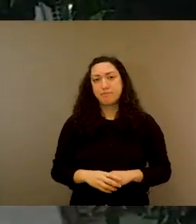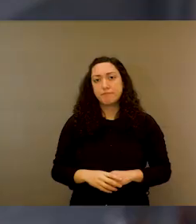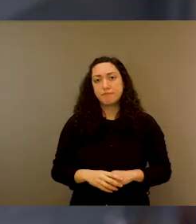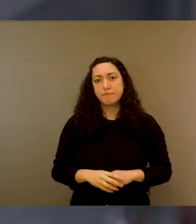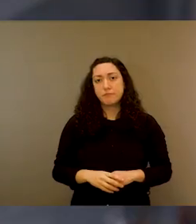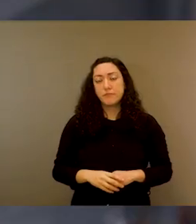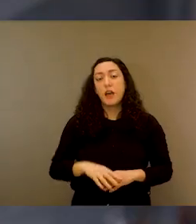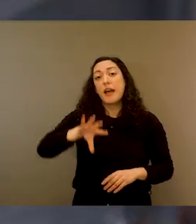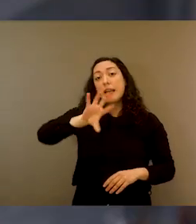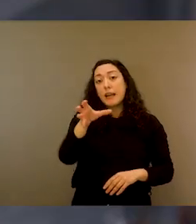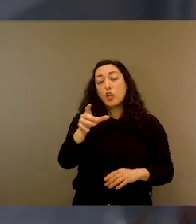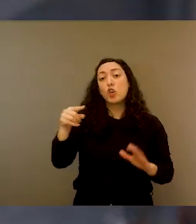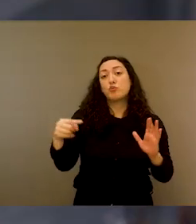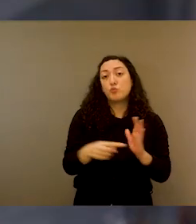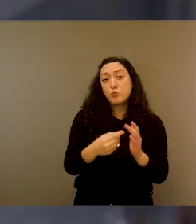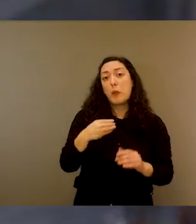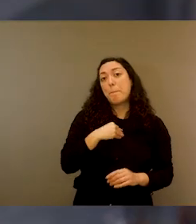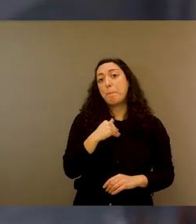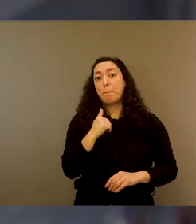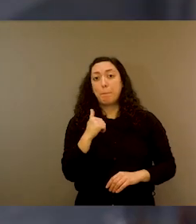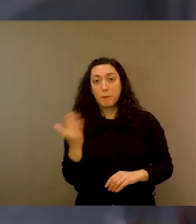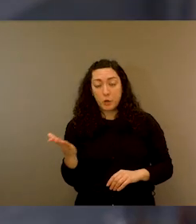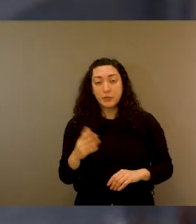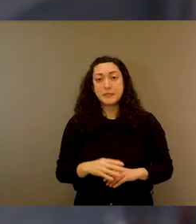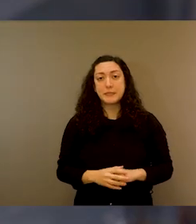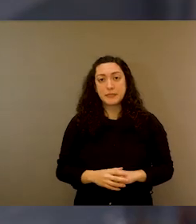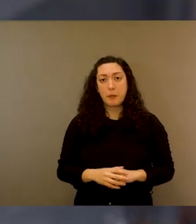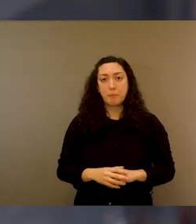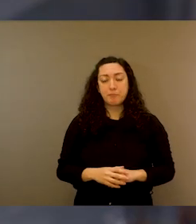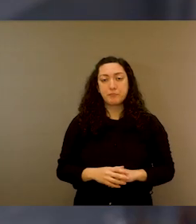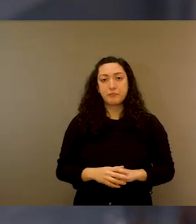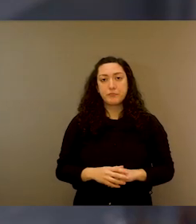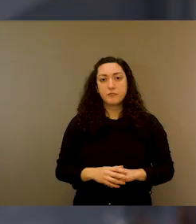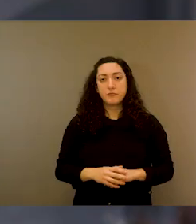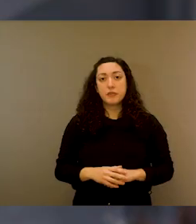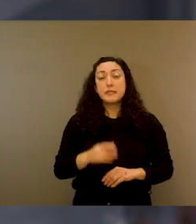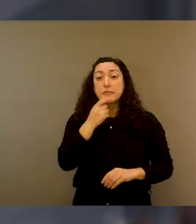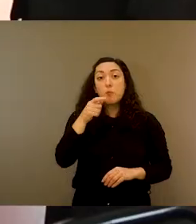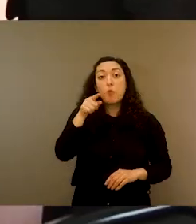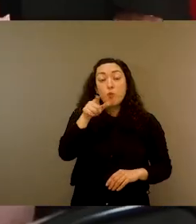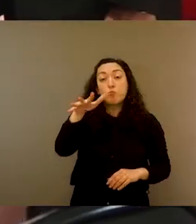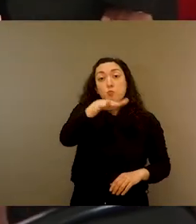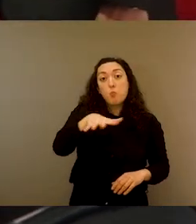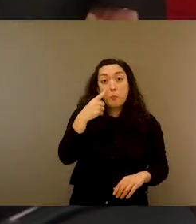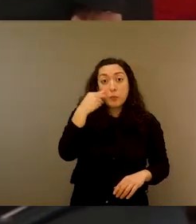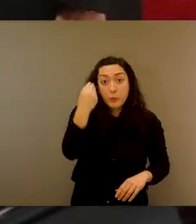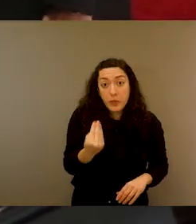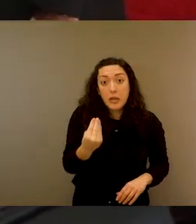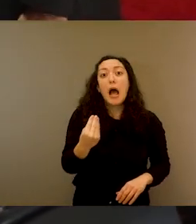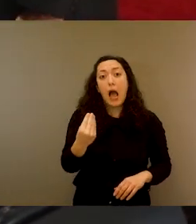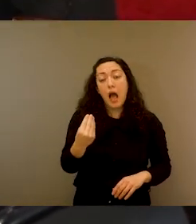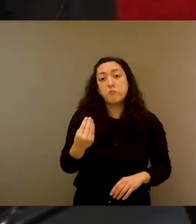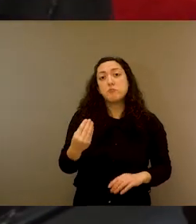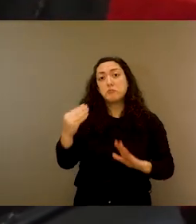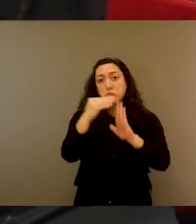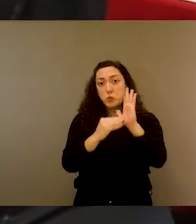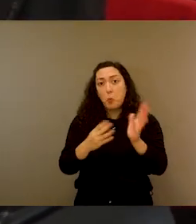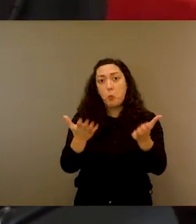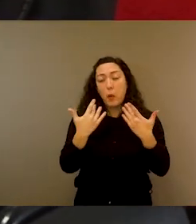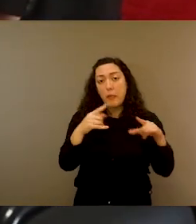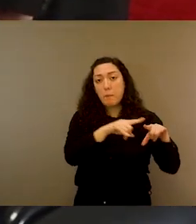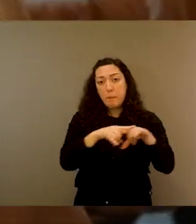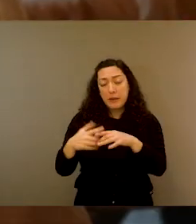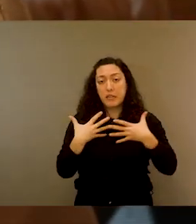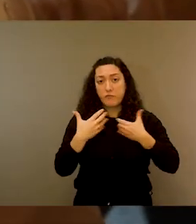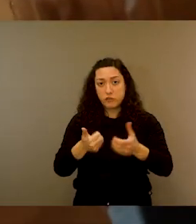Plata y abarca las regiones de Ciudad de Buenos Aires y Provincia de Buenos Aires. Si residís en esa área, podés